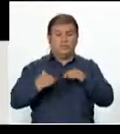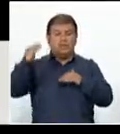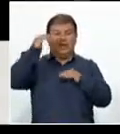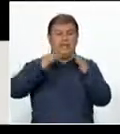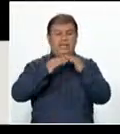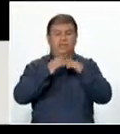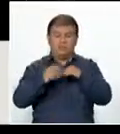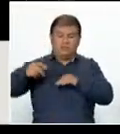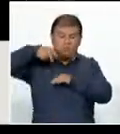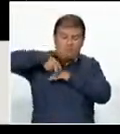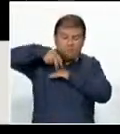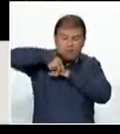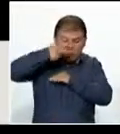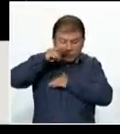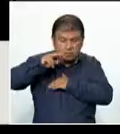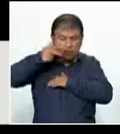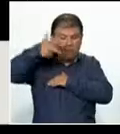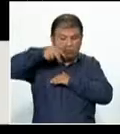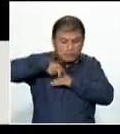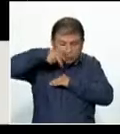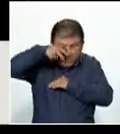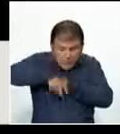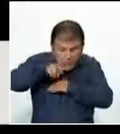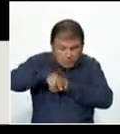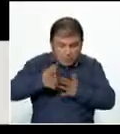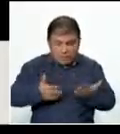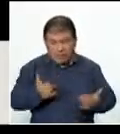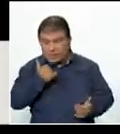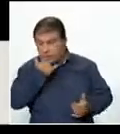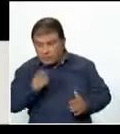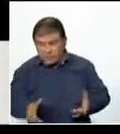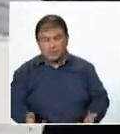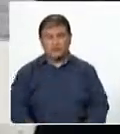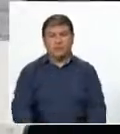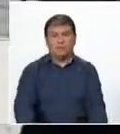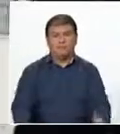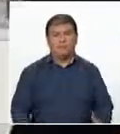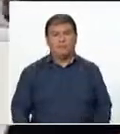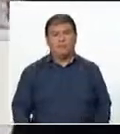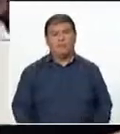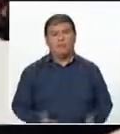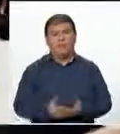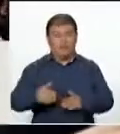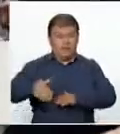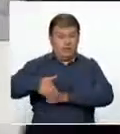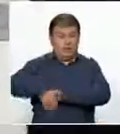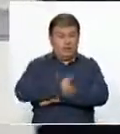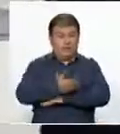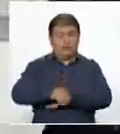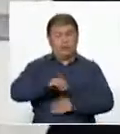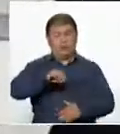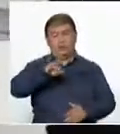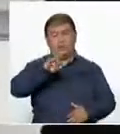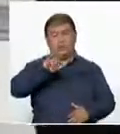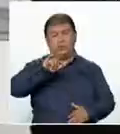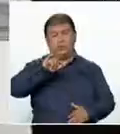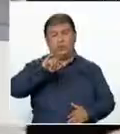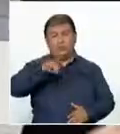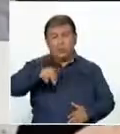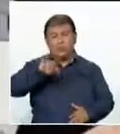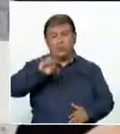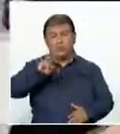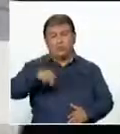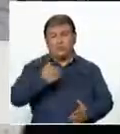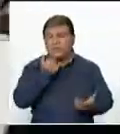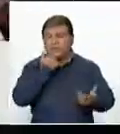Vienen observando desde el segundo, tercer piso de lo que es las galerías, digamos, del Jirón de la Unión. Nadie se explica realmente qué